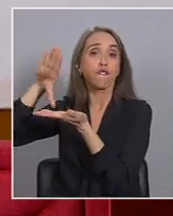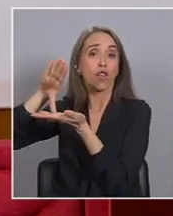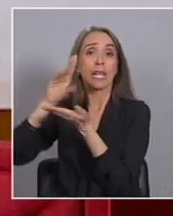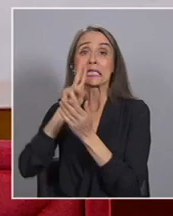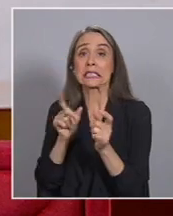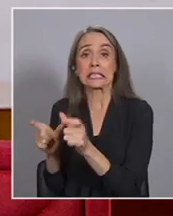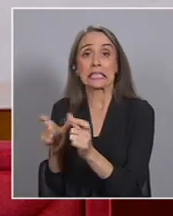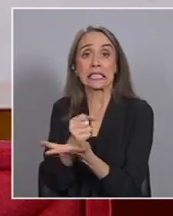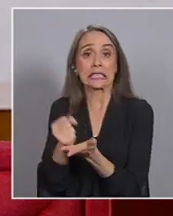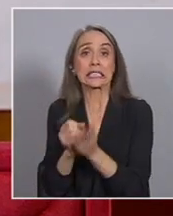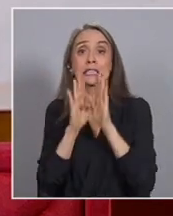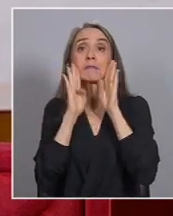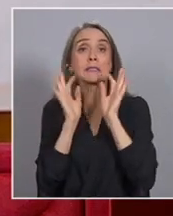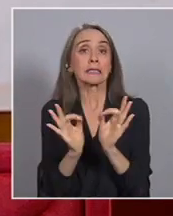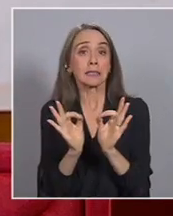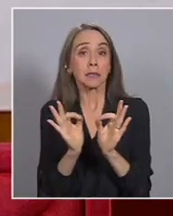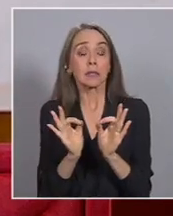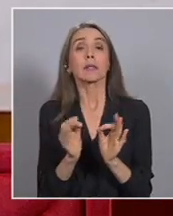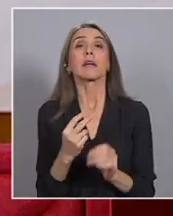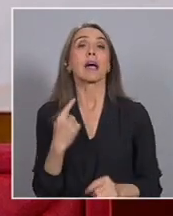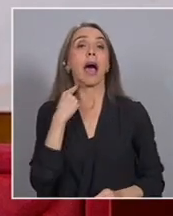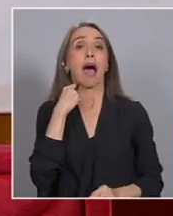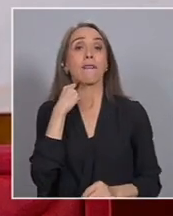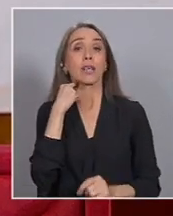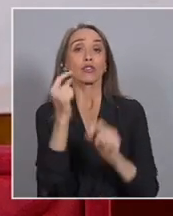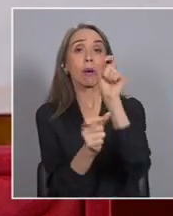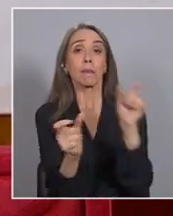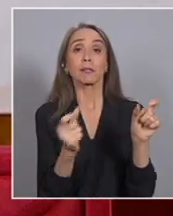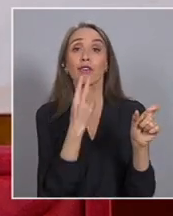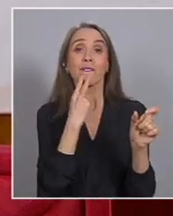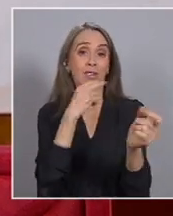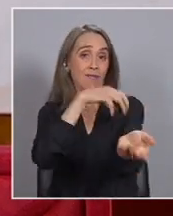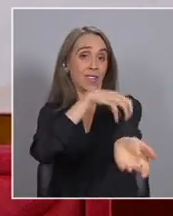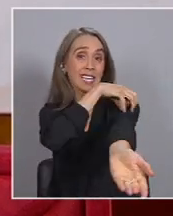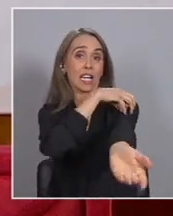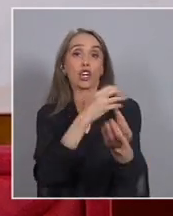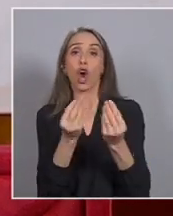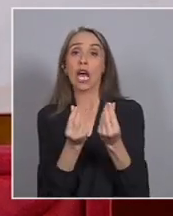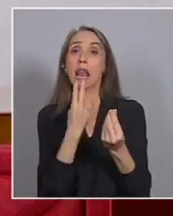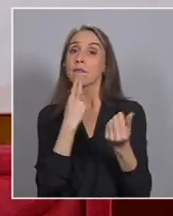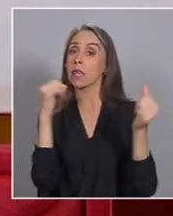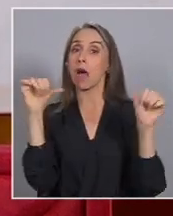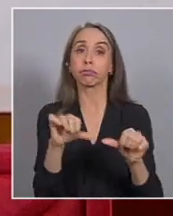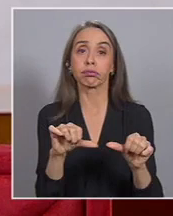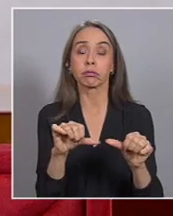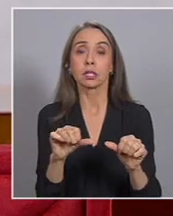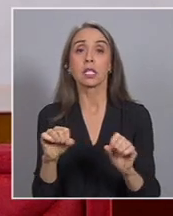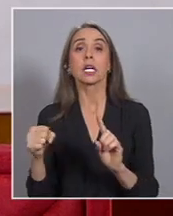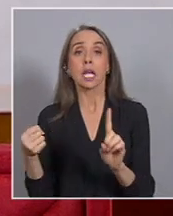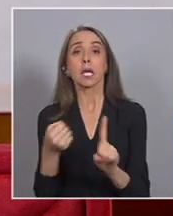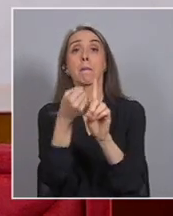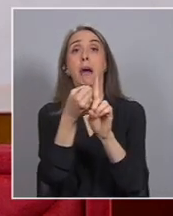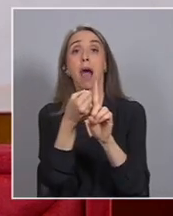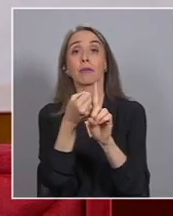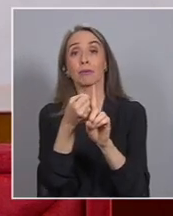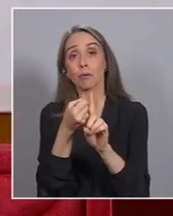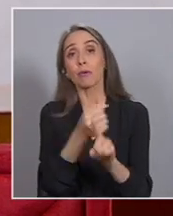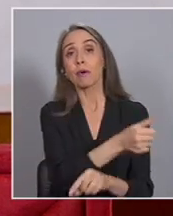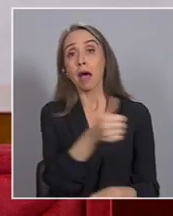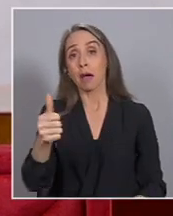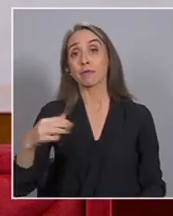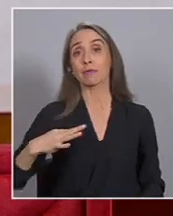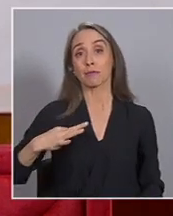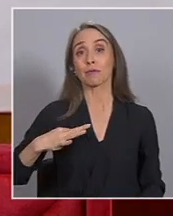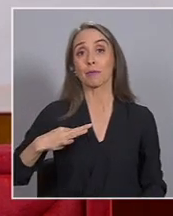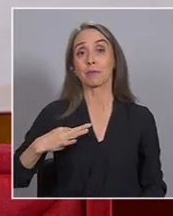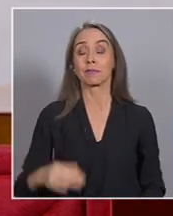afectando significativamente la calidad de vida de los compatriotas que habitan en esas regiones e impactando también al conjunto de nuestra nación.